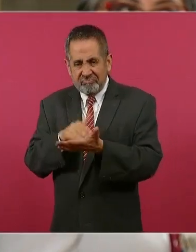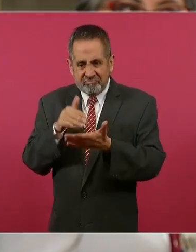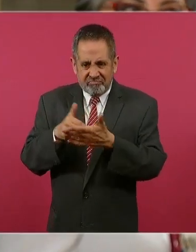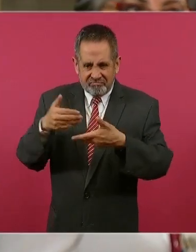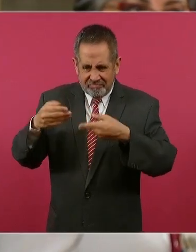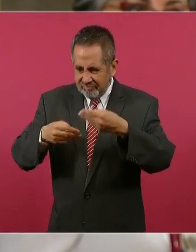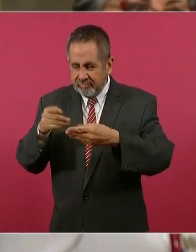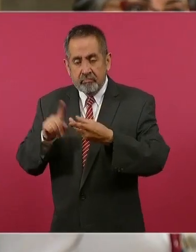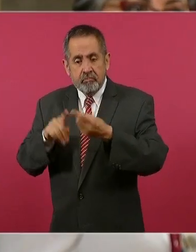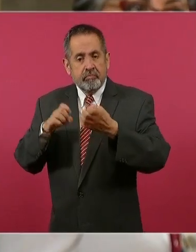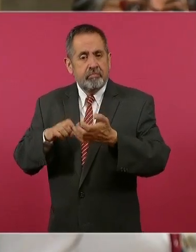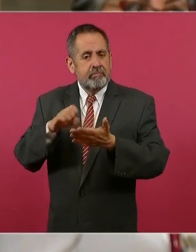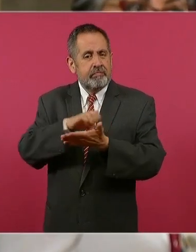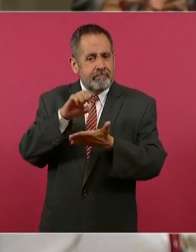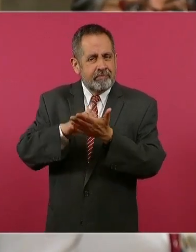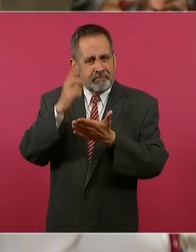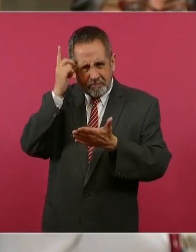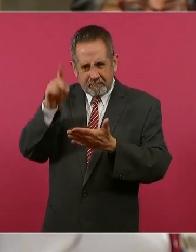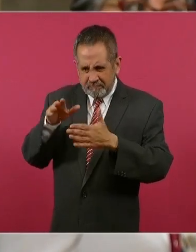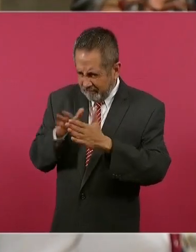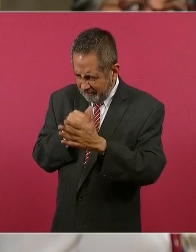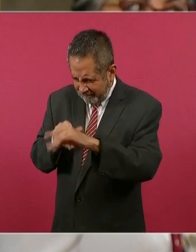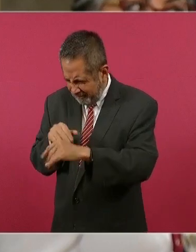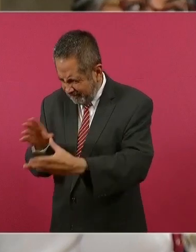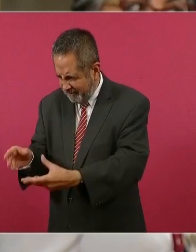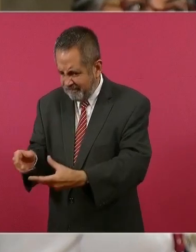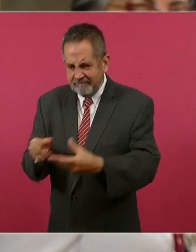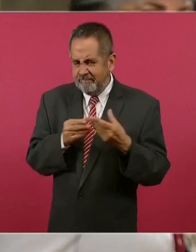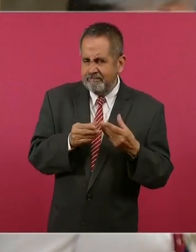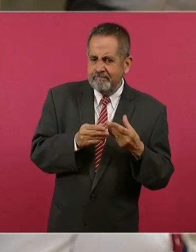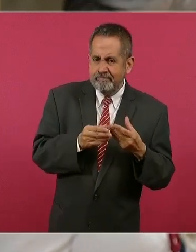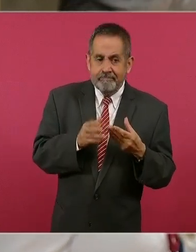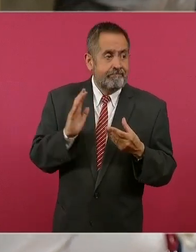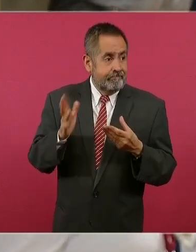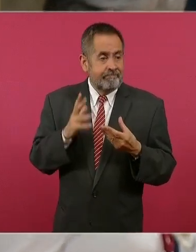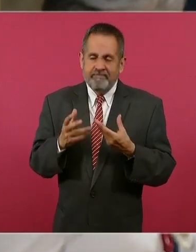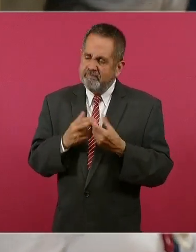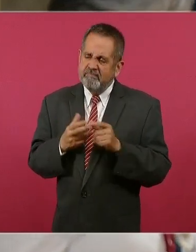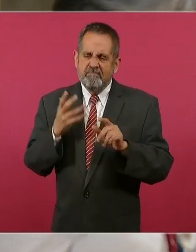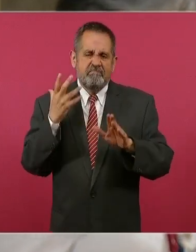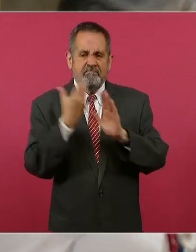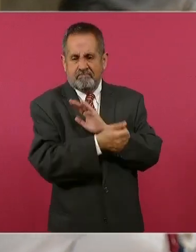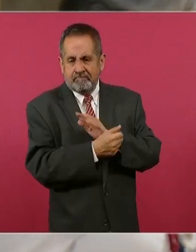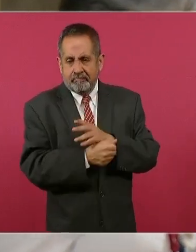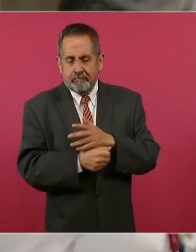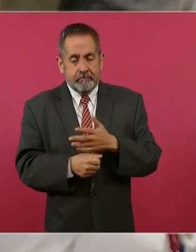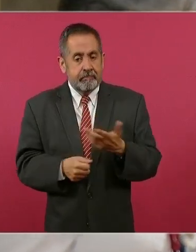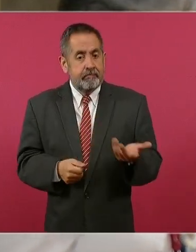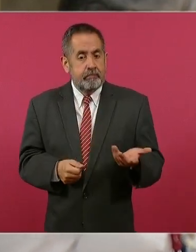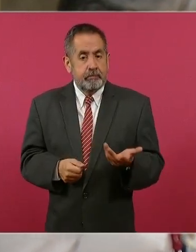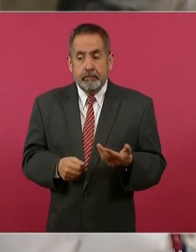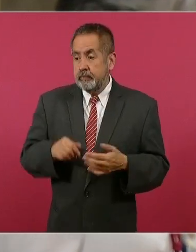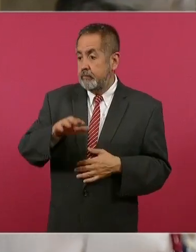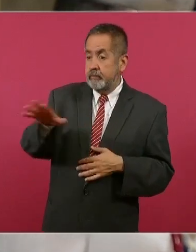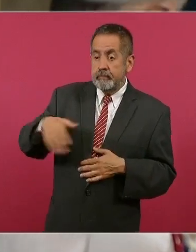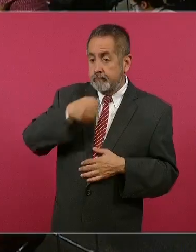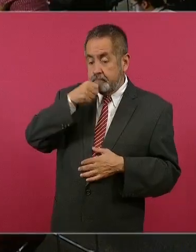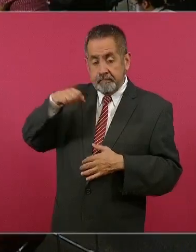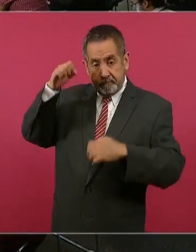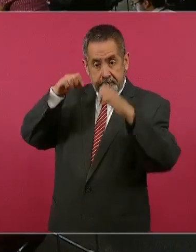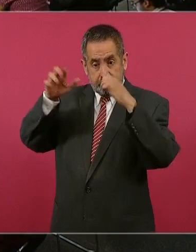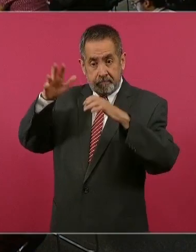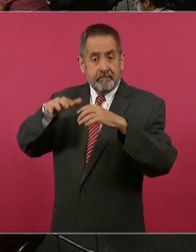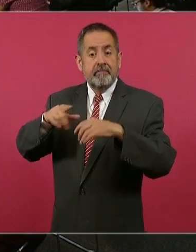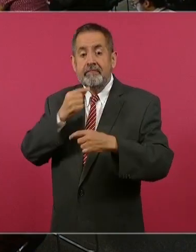documentos de la propiedad y que al encontrarlo le indicaron que ya los habían encontrado. Es cuando sacan a todos los adultos